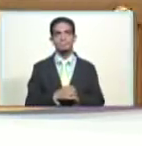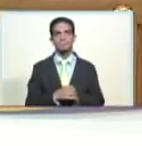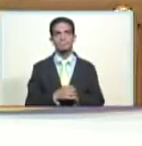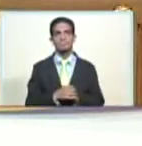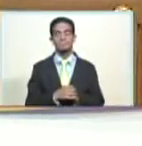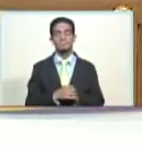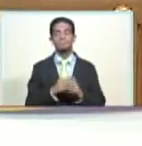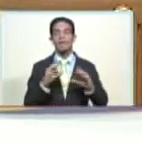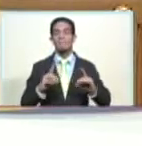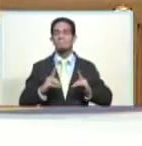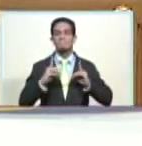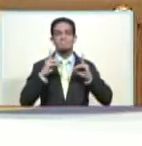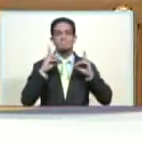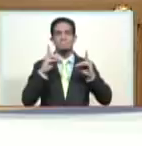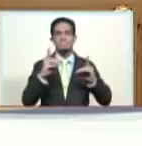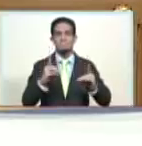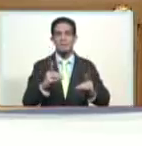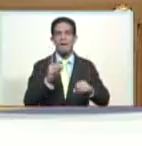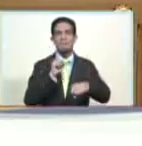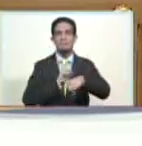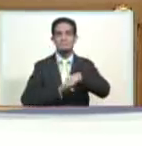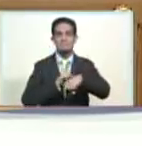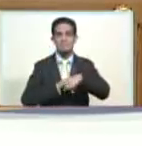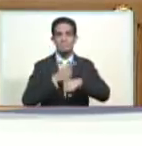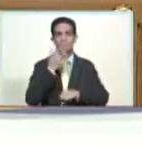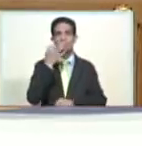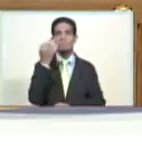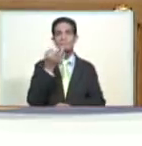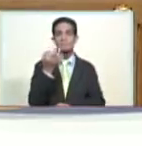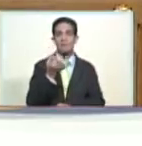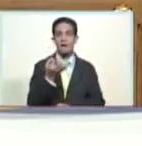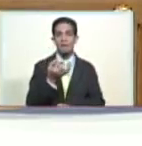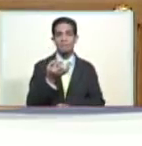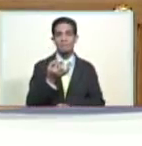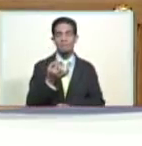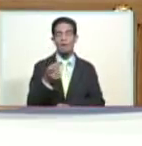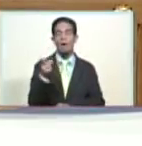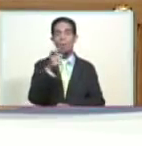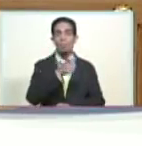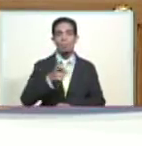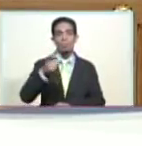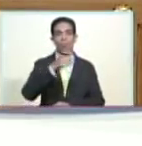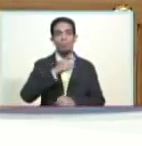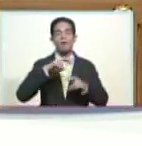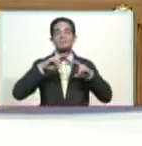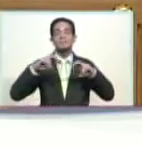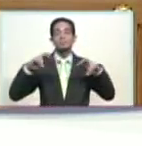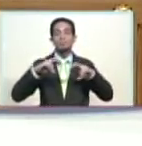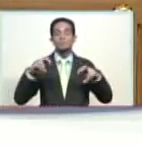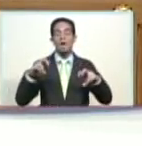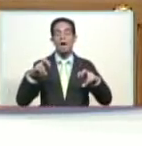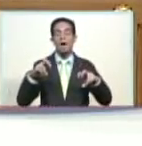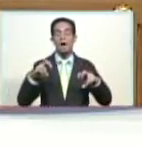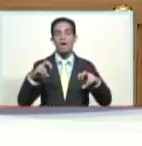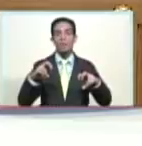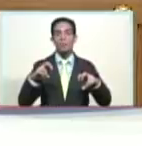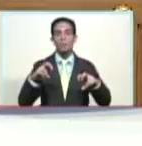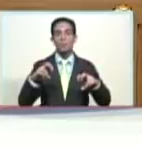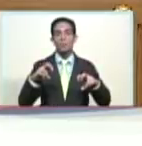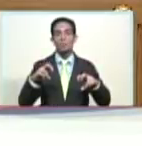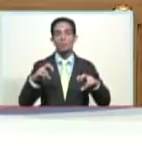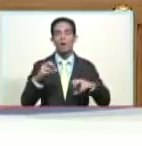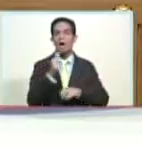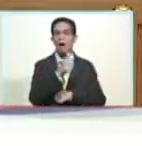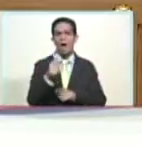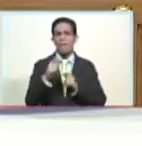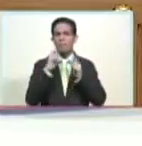a dedicar nuestro sacrificio y nuestro tiempo verdadero a buscar los resultados esperados en cada tarea que